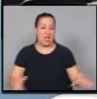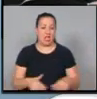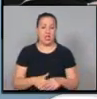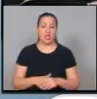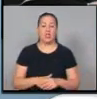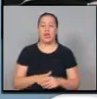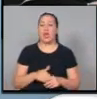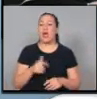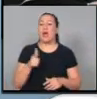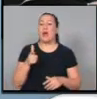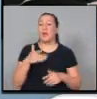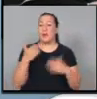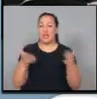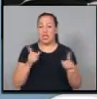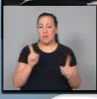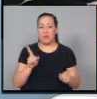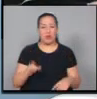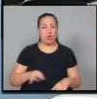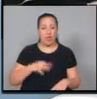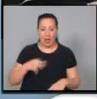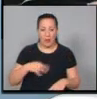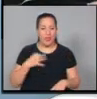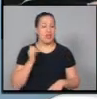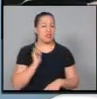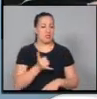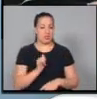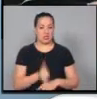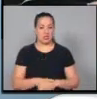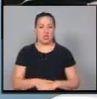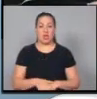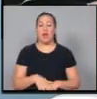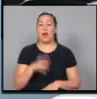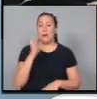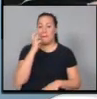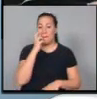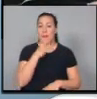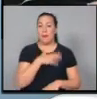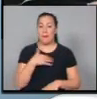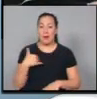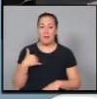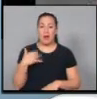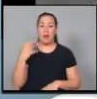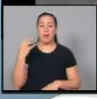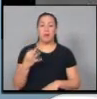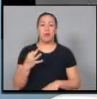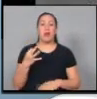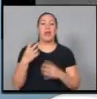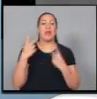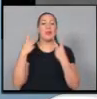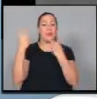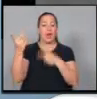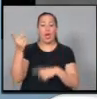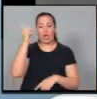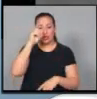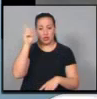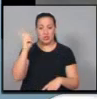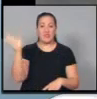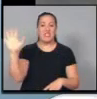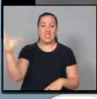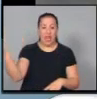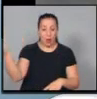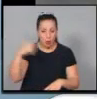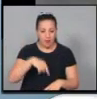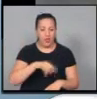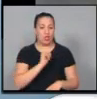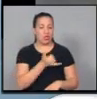Vecino de toda la vida. Vecino de toda la vida, exactamente, sí. Inclusive los papás recién están volviendo de un viaje, recién se enteran lo que pasó. Sí.